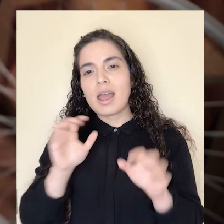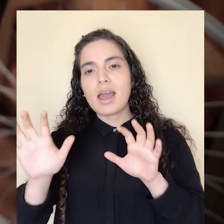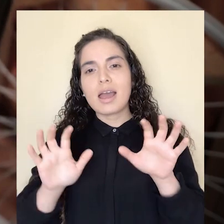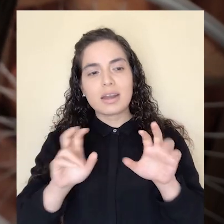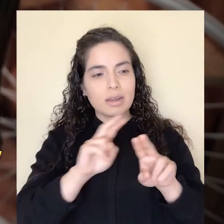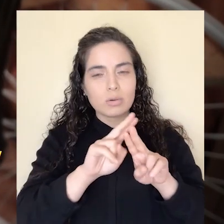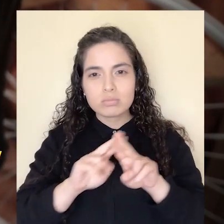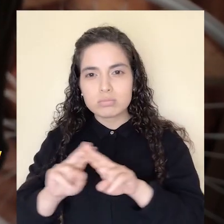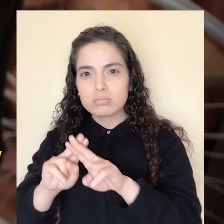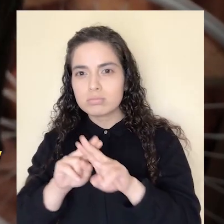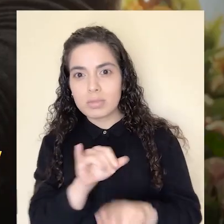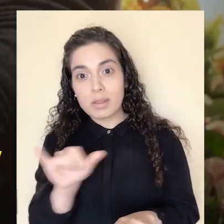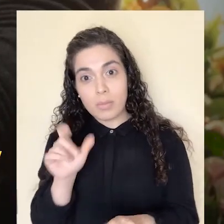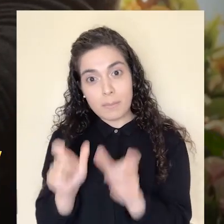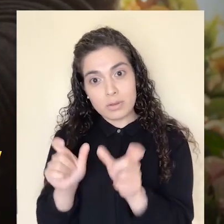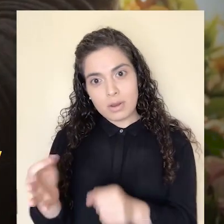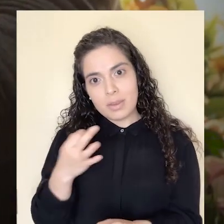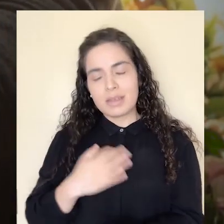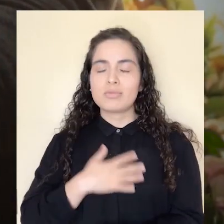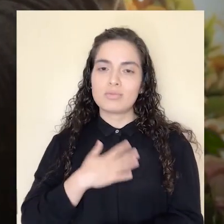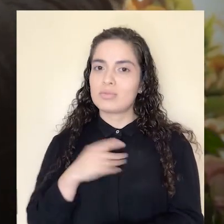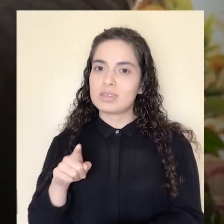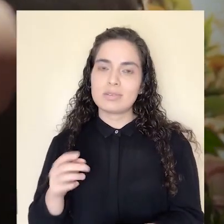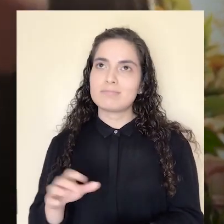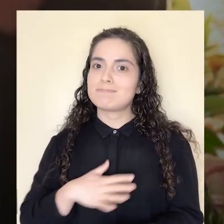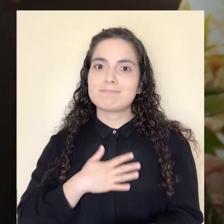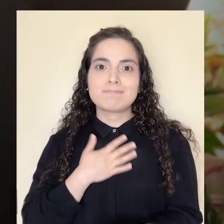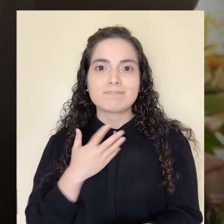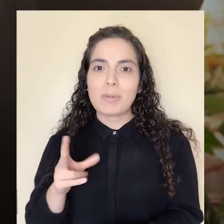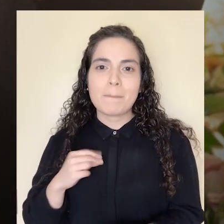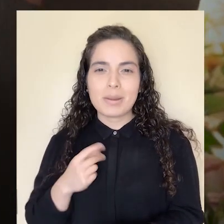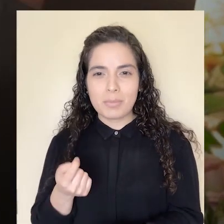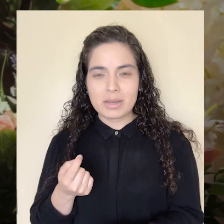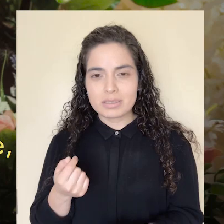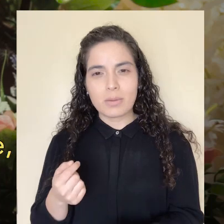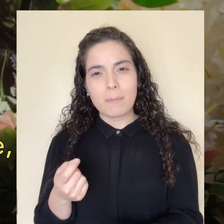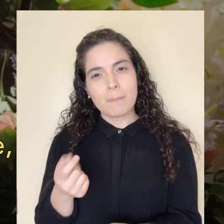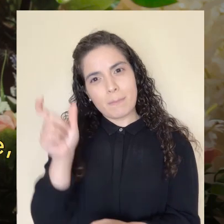es los arreglos. O sea, hacer los arreglos y que a la gente le guste. Eso es mi mayor premio, yo creo. Es como el artista cuando le